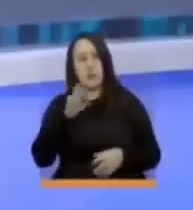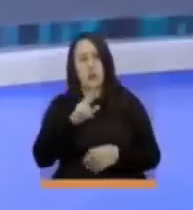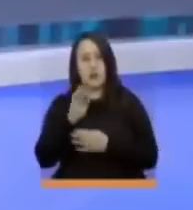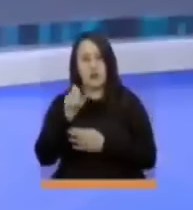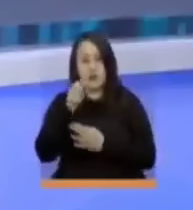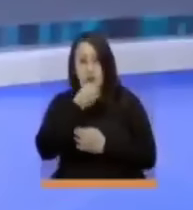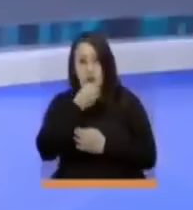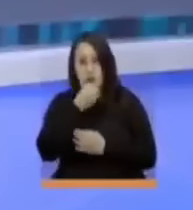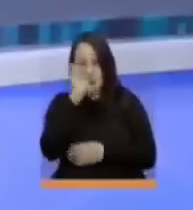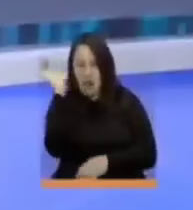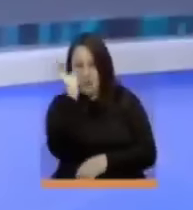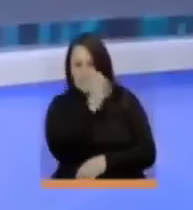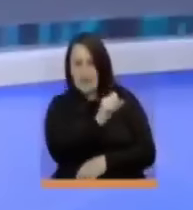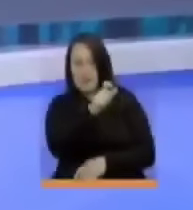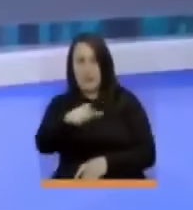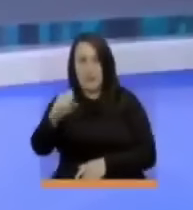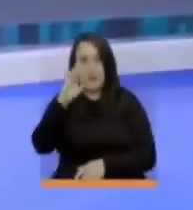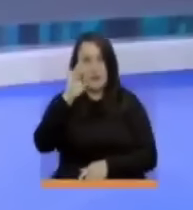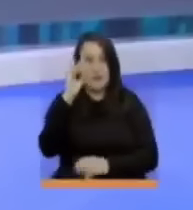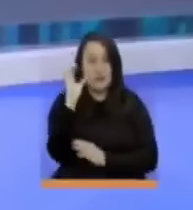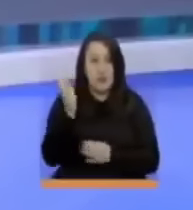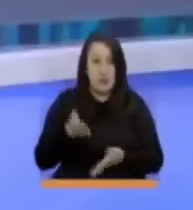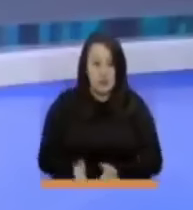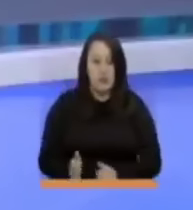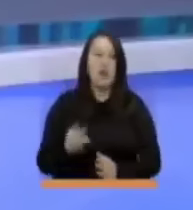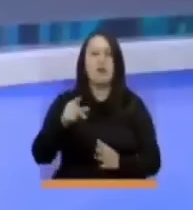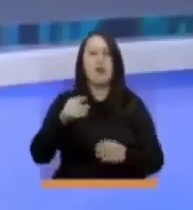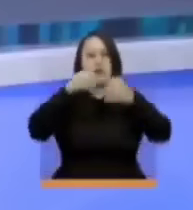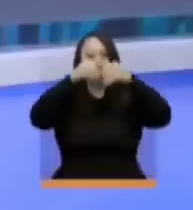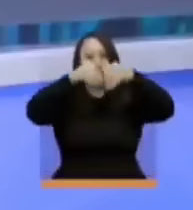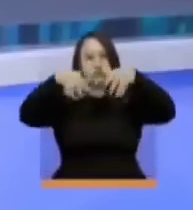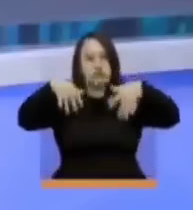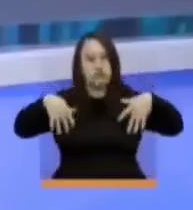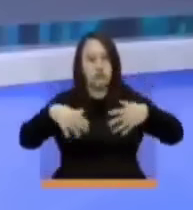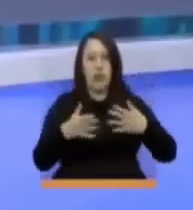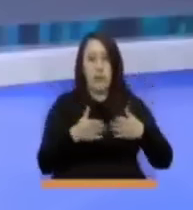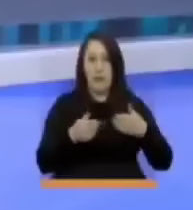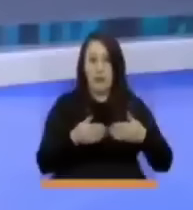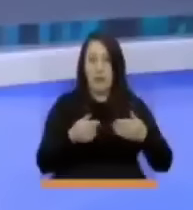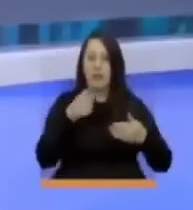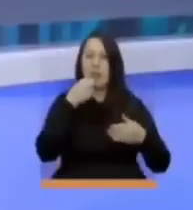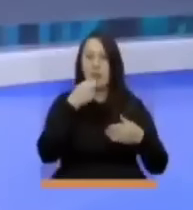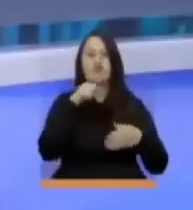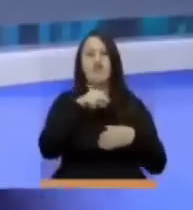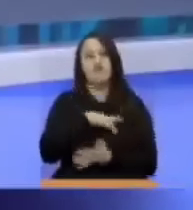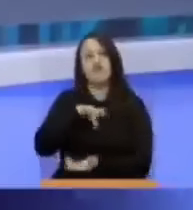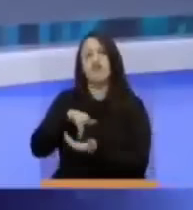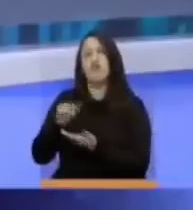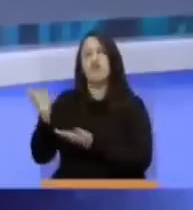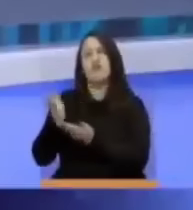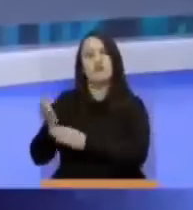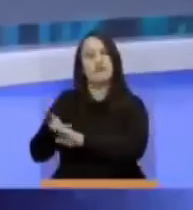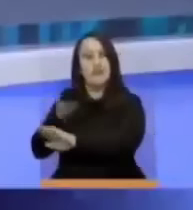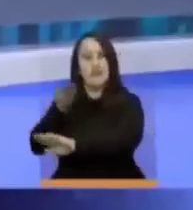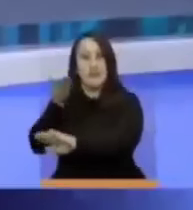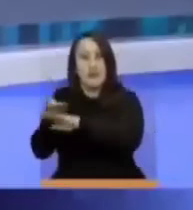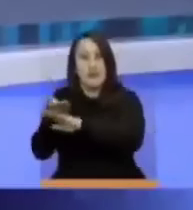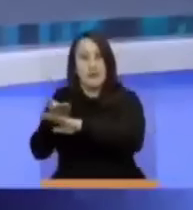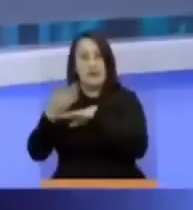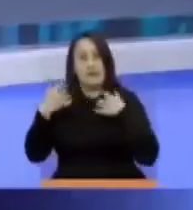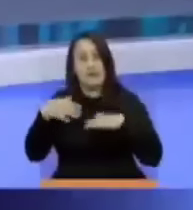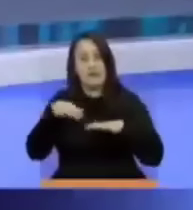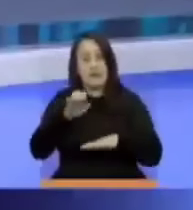Noticias descubrió que los tres colombianos mencionados en el organigrama de espionaje en Panamá han participado ofreciendo sus servicios para espiar